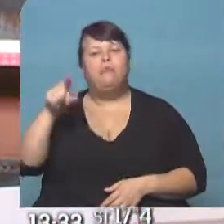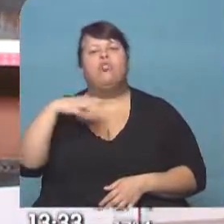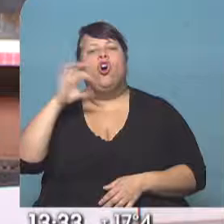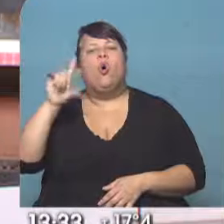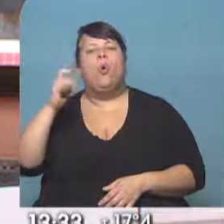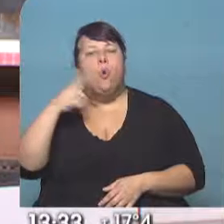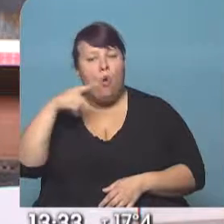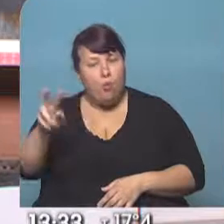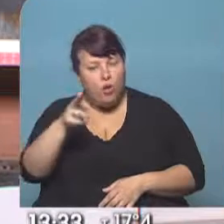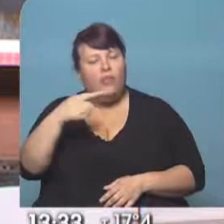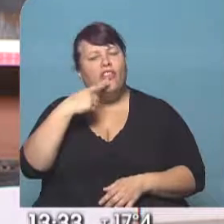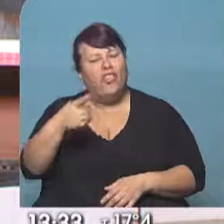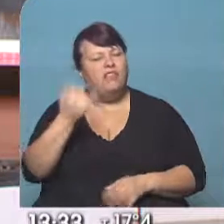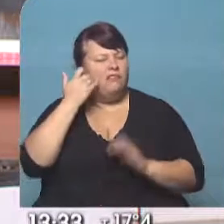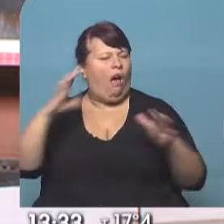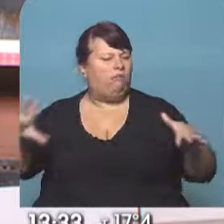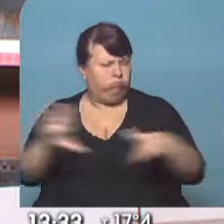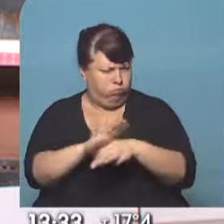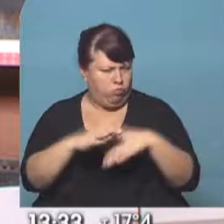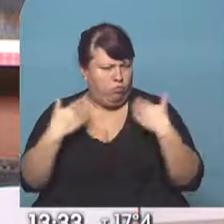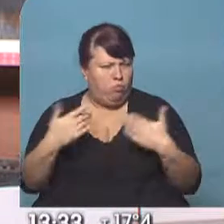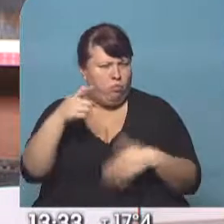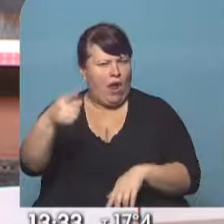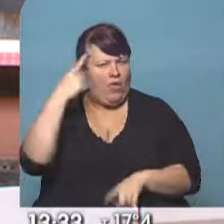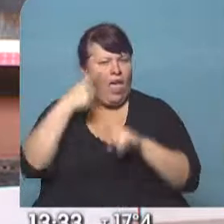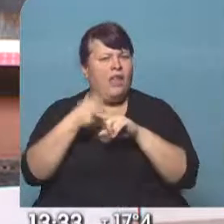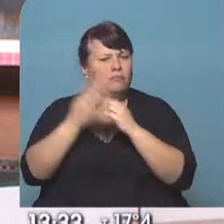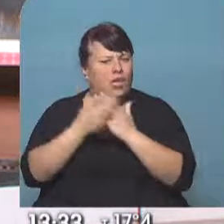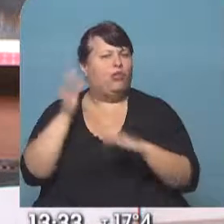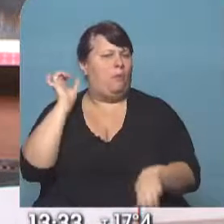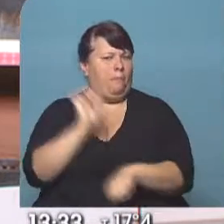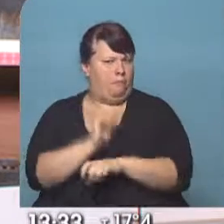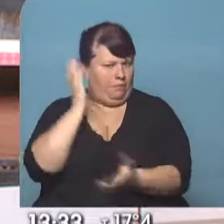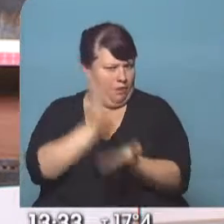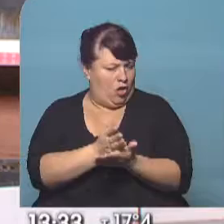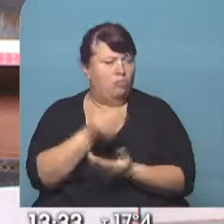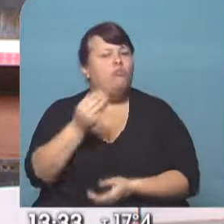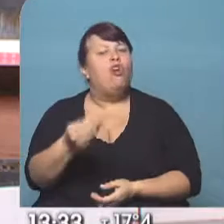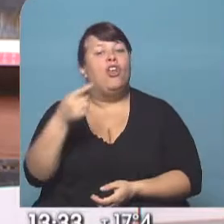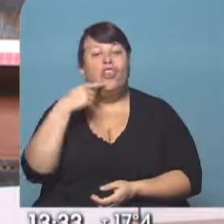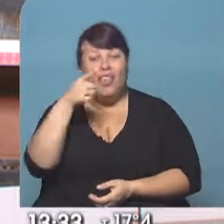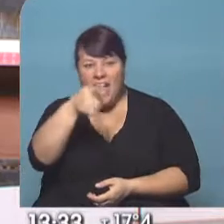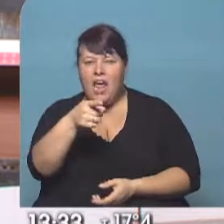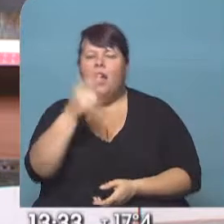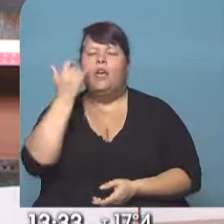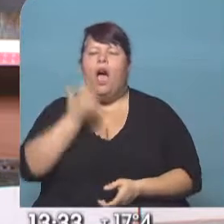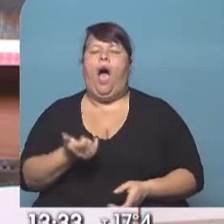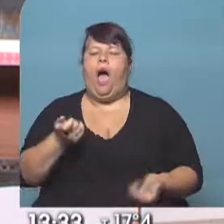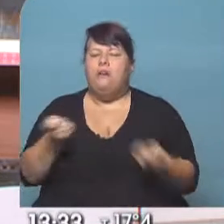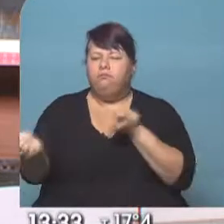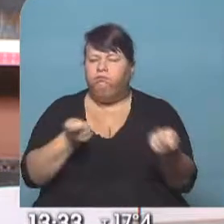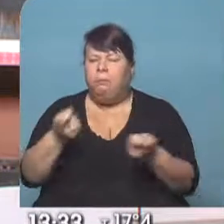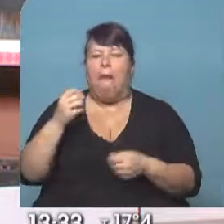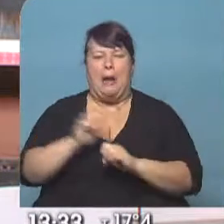las víctimas, opinó que están dadas todas las condiciones para que el exministro sea condenado, porque opinó que él hizo todo lo posible para